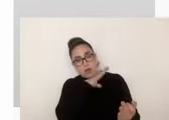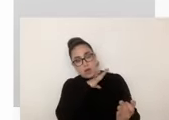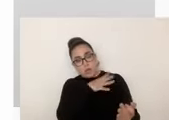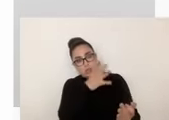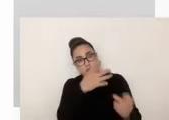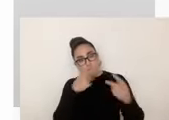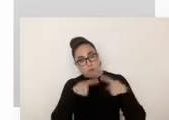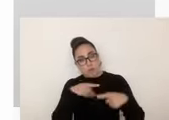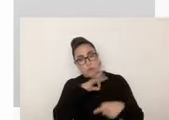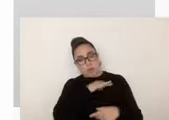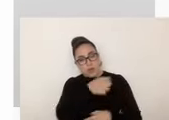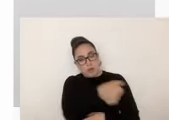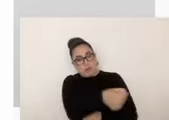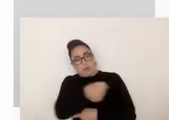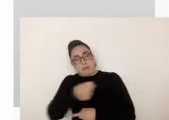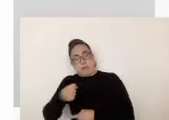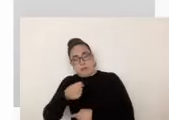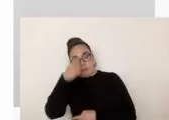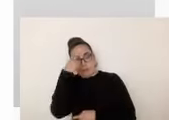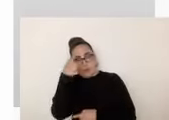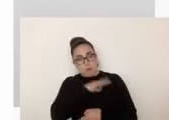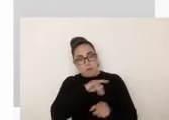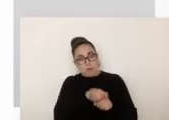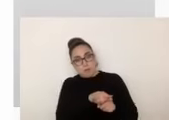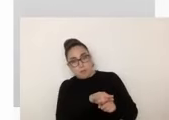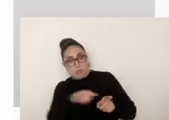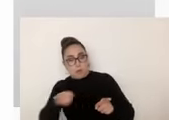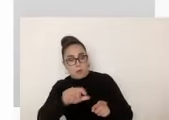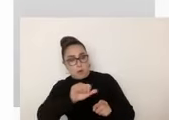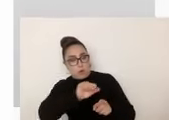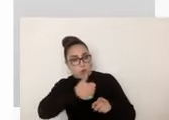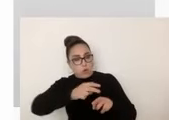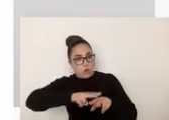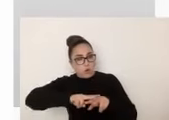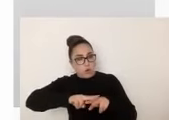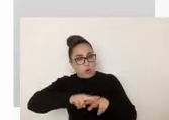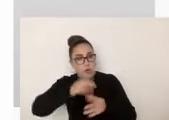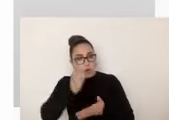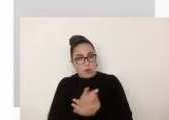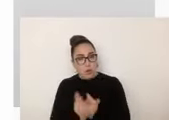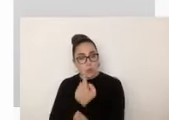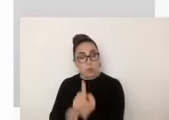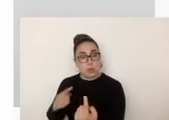tocando un botón, para que fuera a una vía en la que hay una única persona.